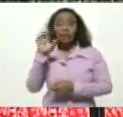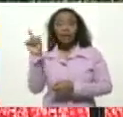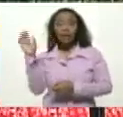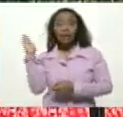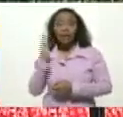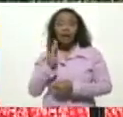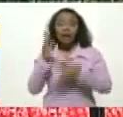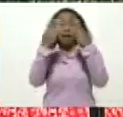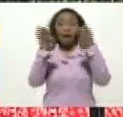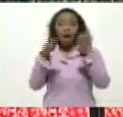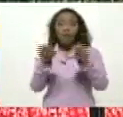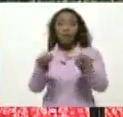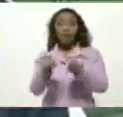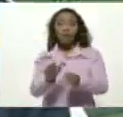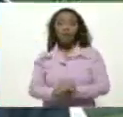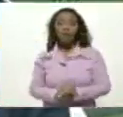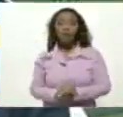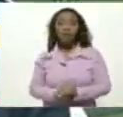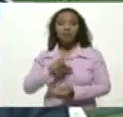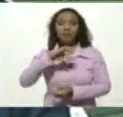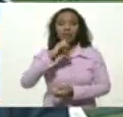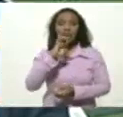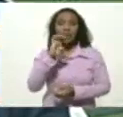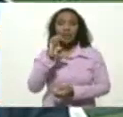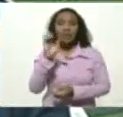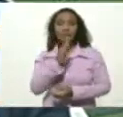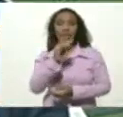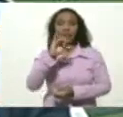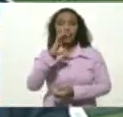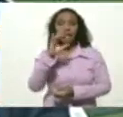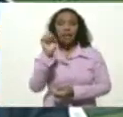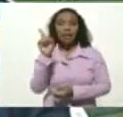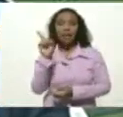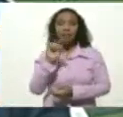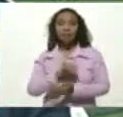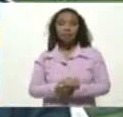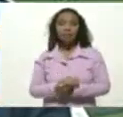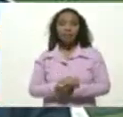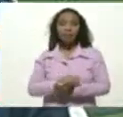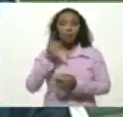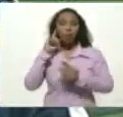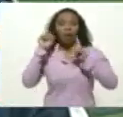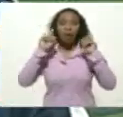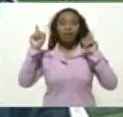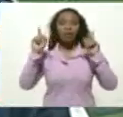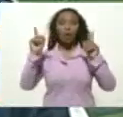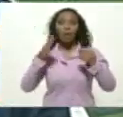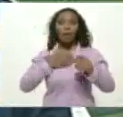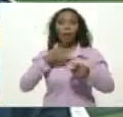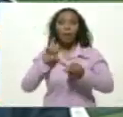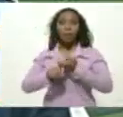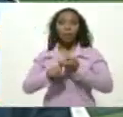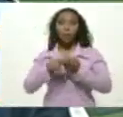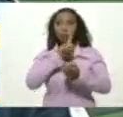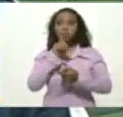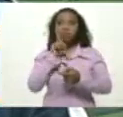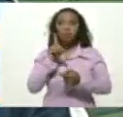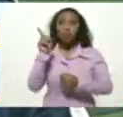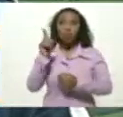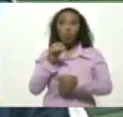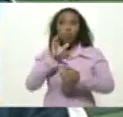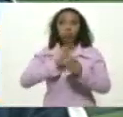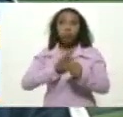la Navidad. Sí, Cilia. Vamos a hacer una canción. Sí, Cilia. ¿Verdad? Tú cantas